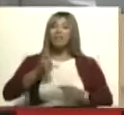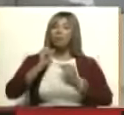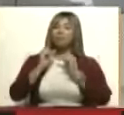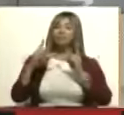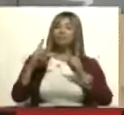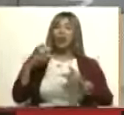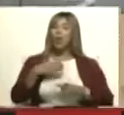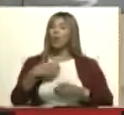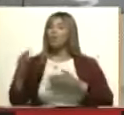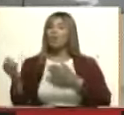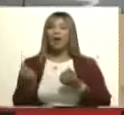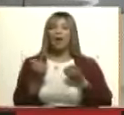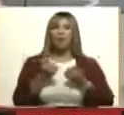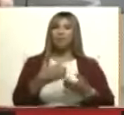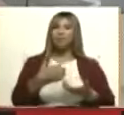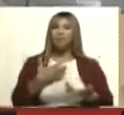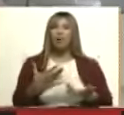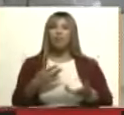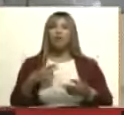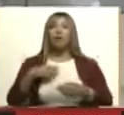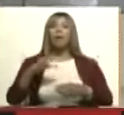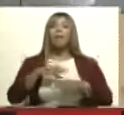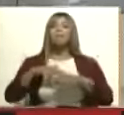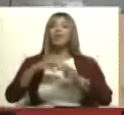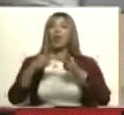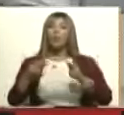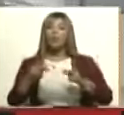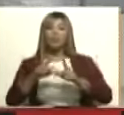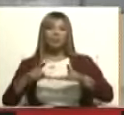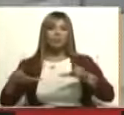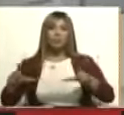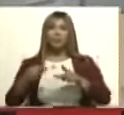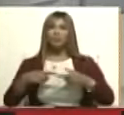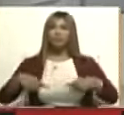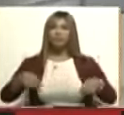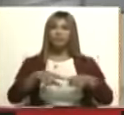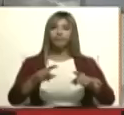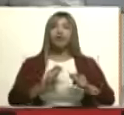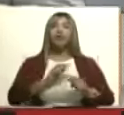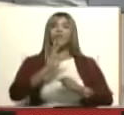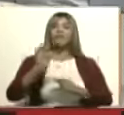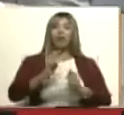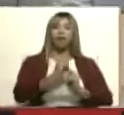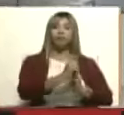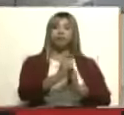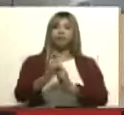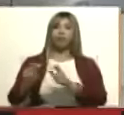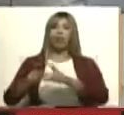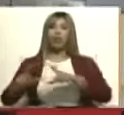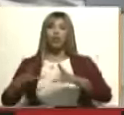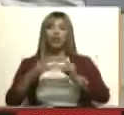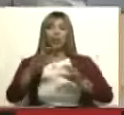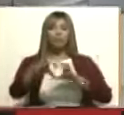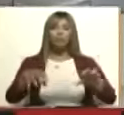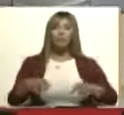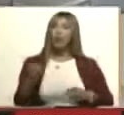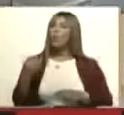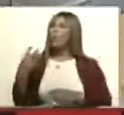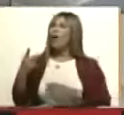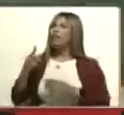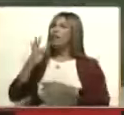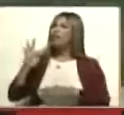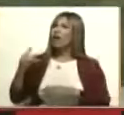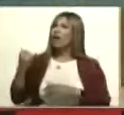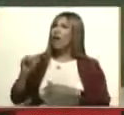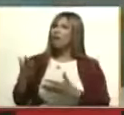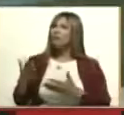van a poder. El Ministerio Público ya tiene su sala situacional, sus fiscales designados en todo el país. ¿Cuántos fiscales tiene destinado